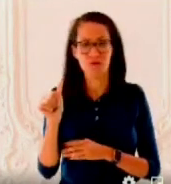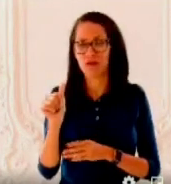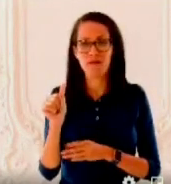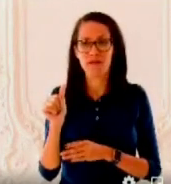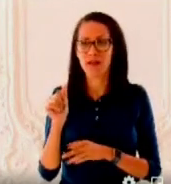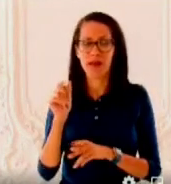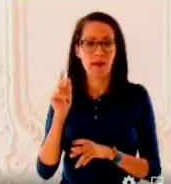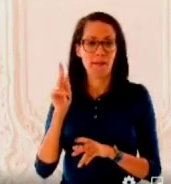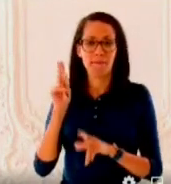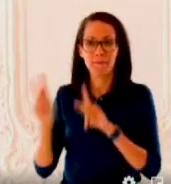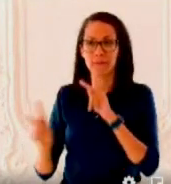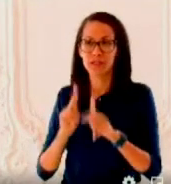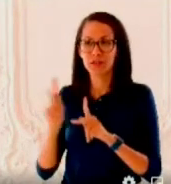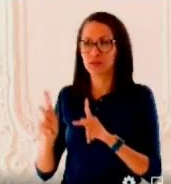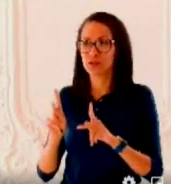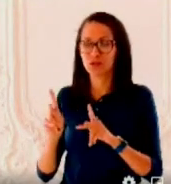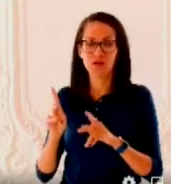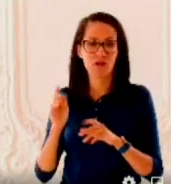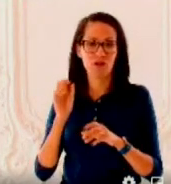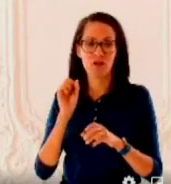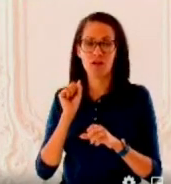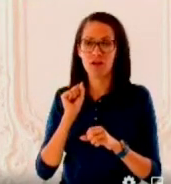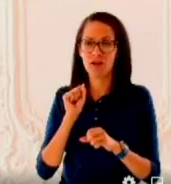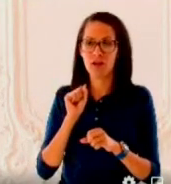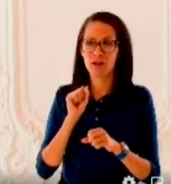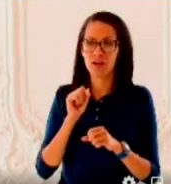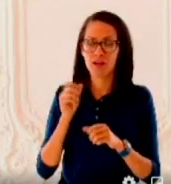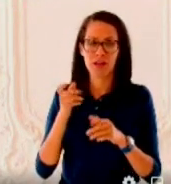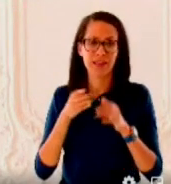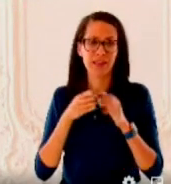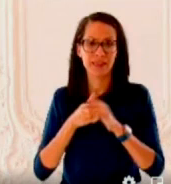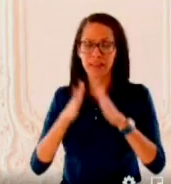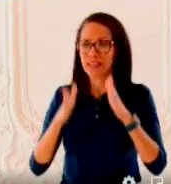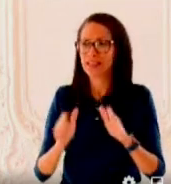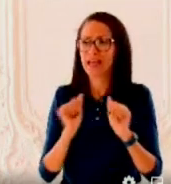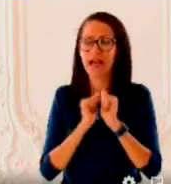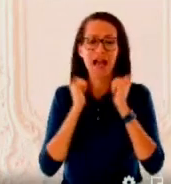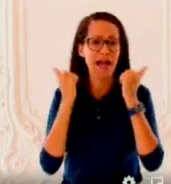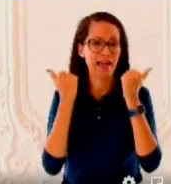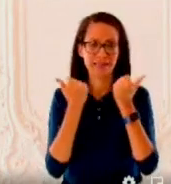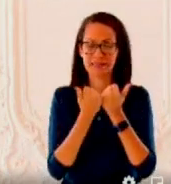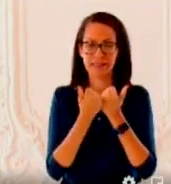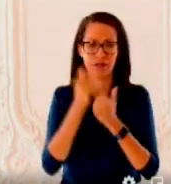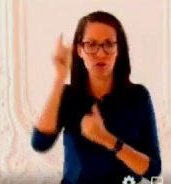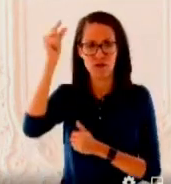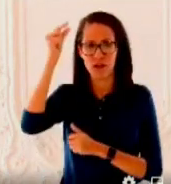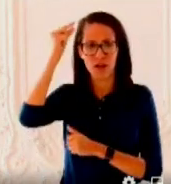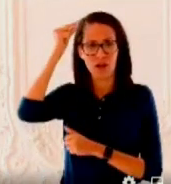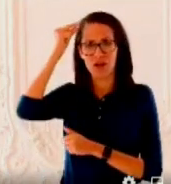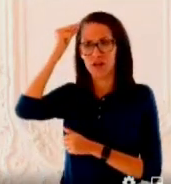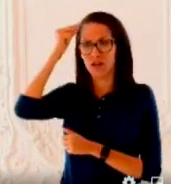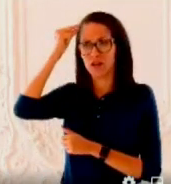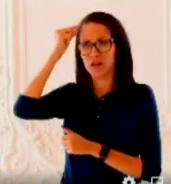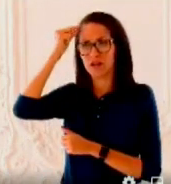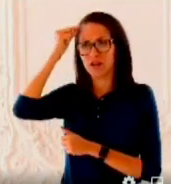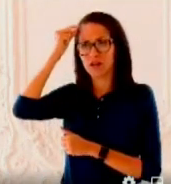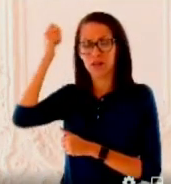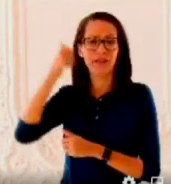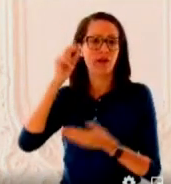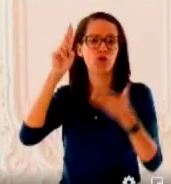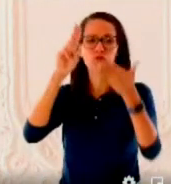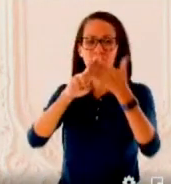funcionarios ejerciendo cargos en el gabinete o dirigiendo agencias del gobierno por vía de